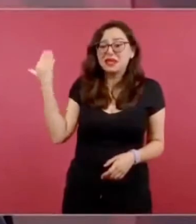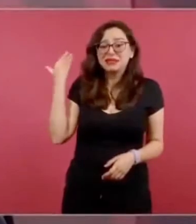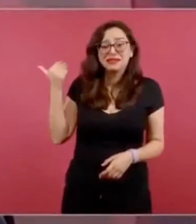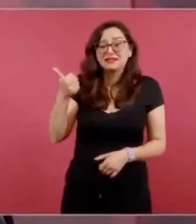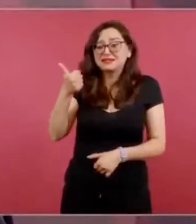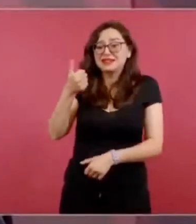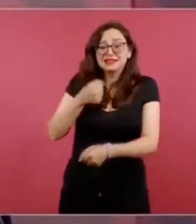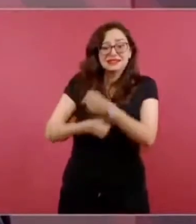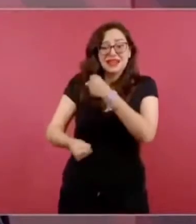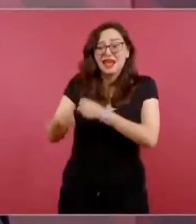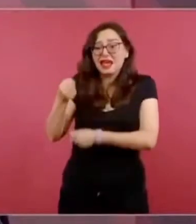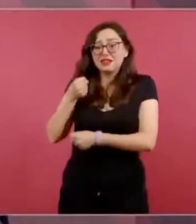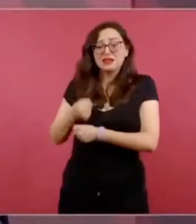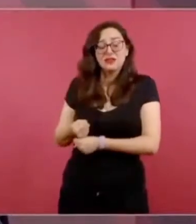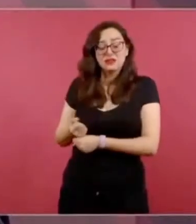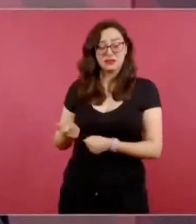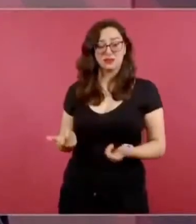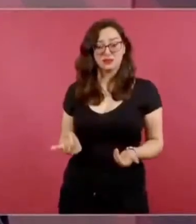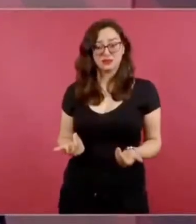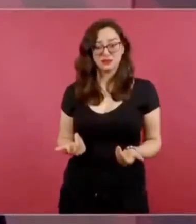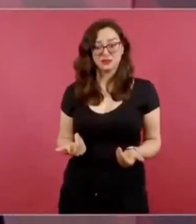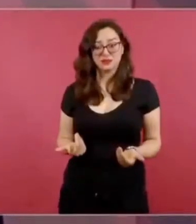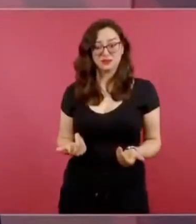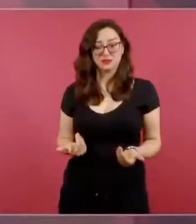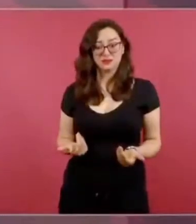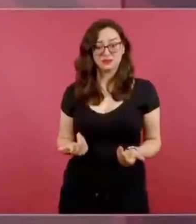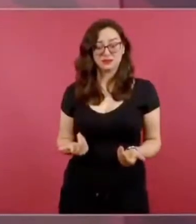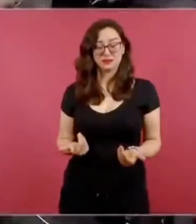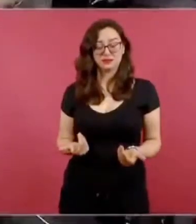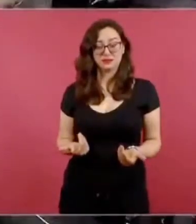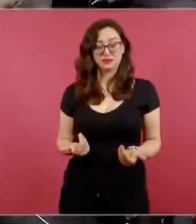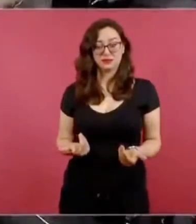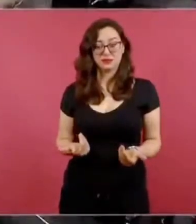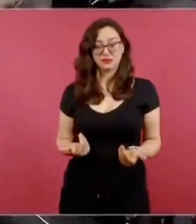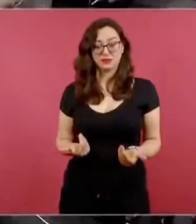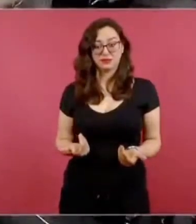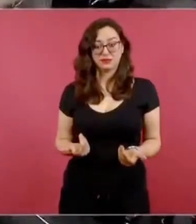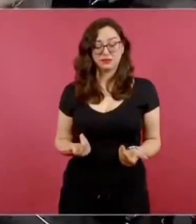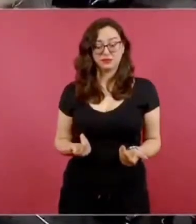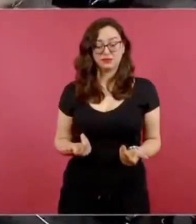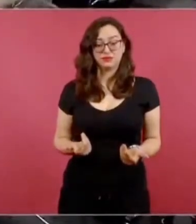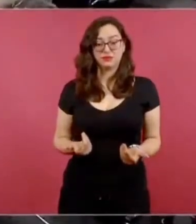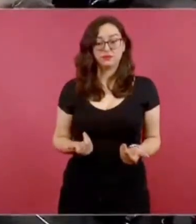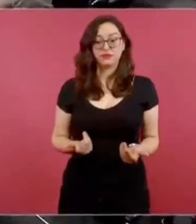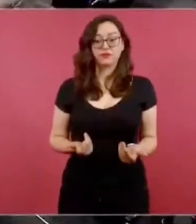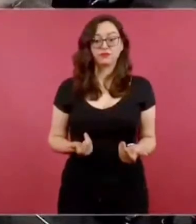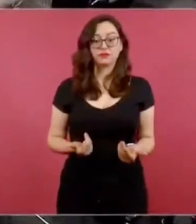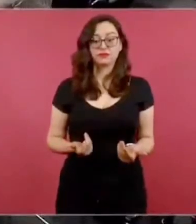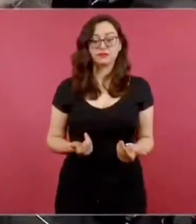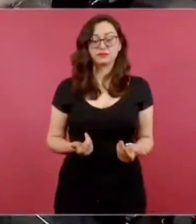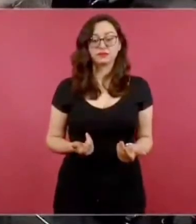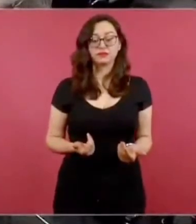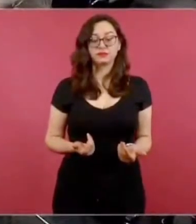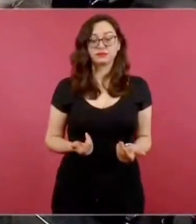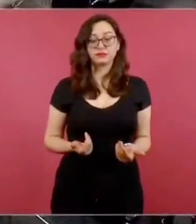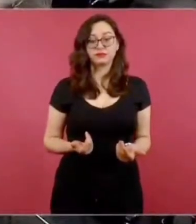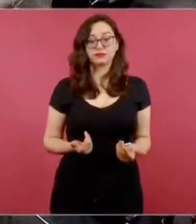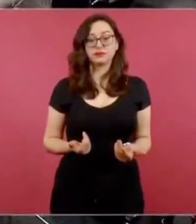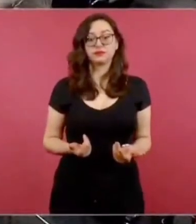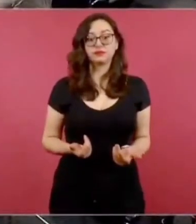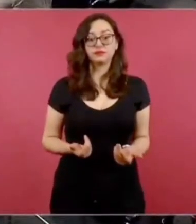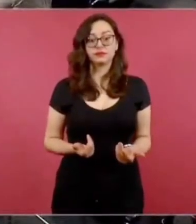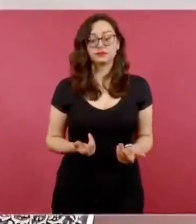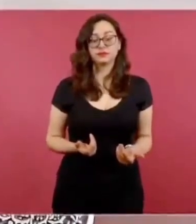6 años, al grado que esa eminencia de la política